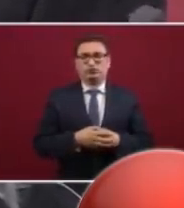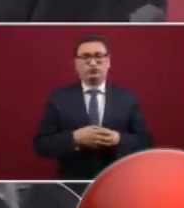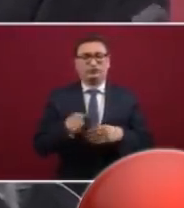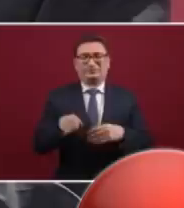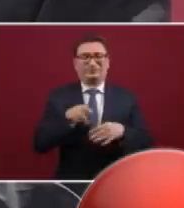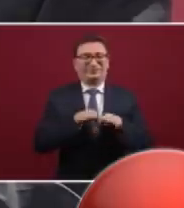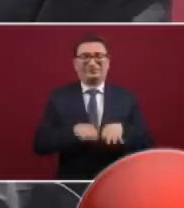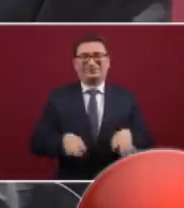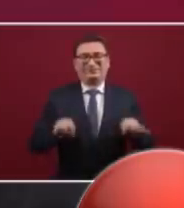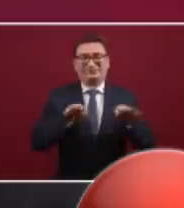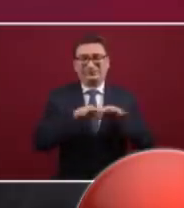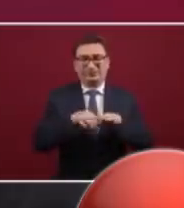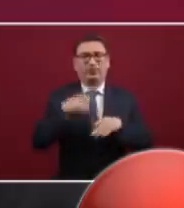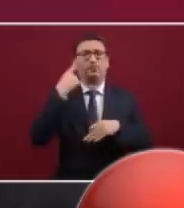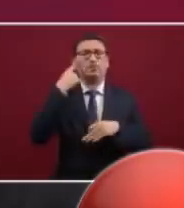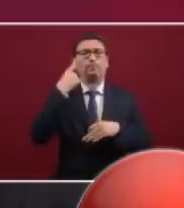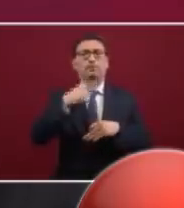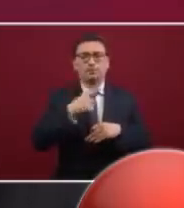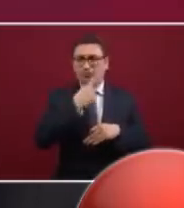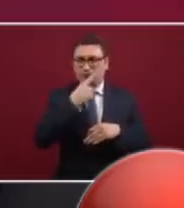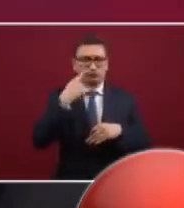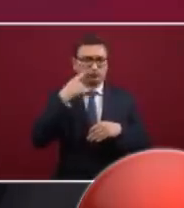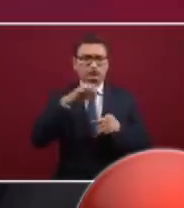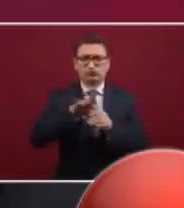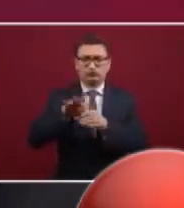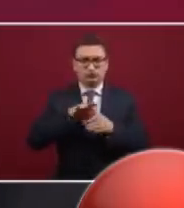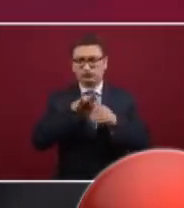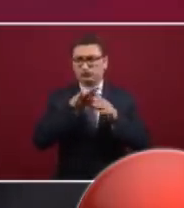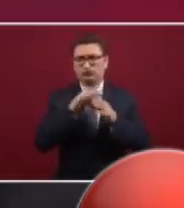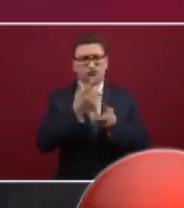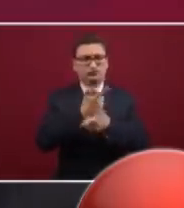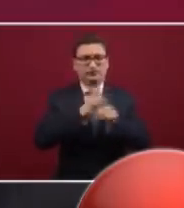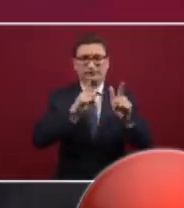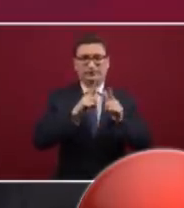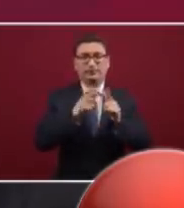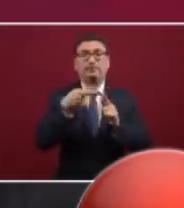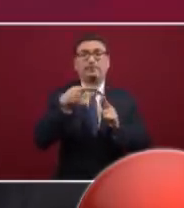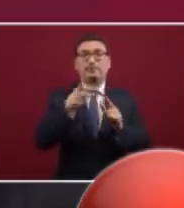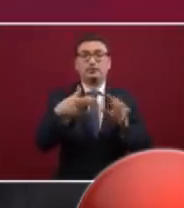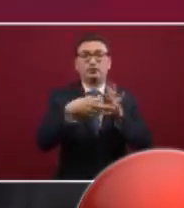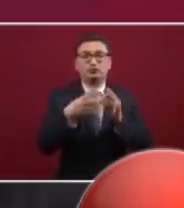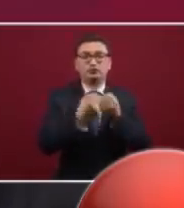fundamentalmente, o para la lucha democrática con dimensión social.